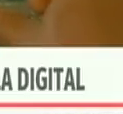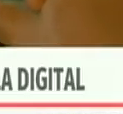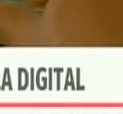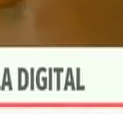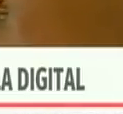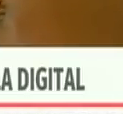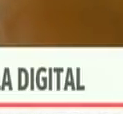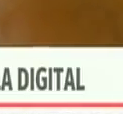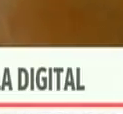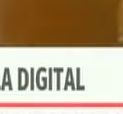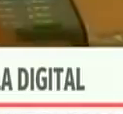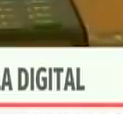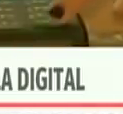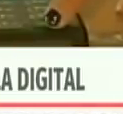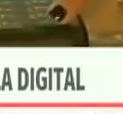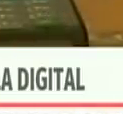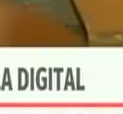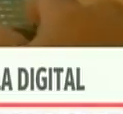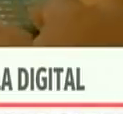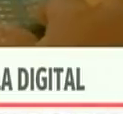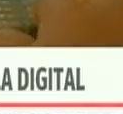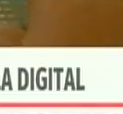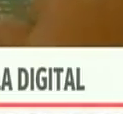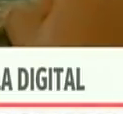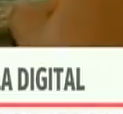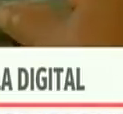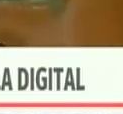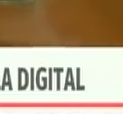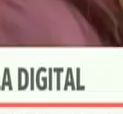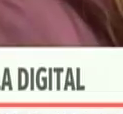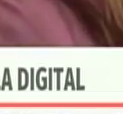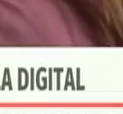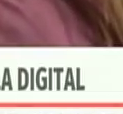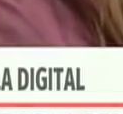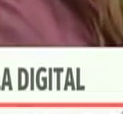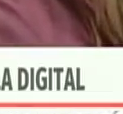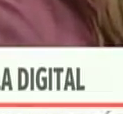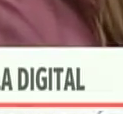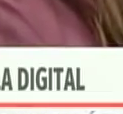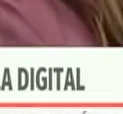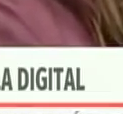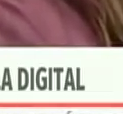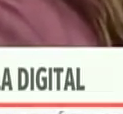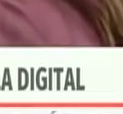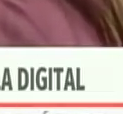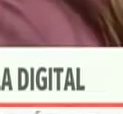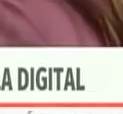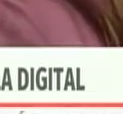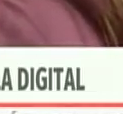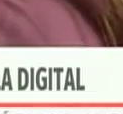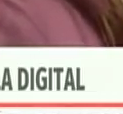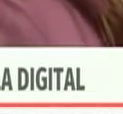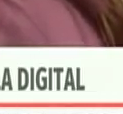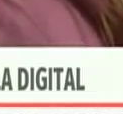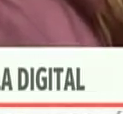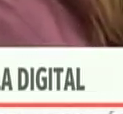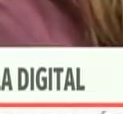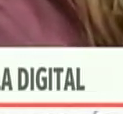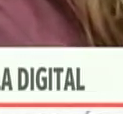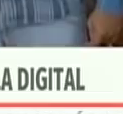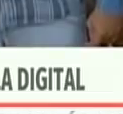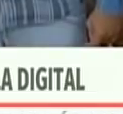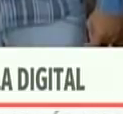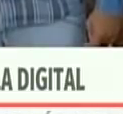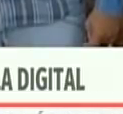momento nos acompaña el concejal Kiriek Gómez, concejal de la parroquia Carayaca,